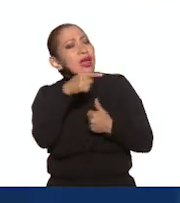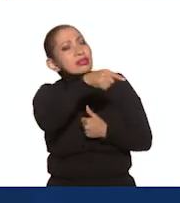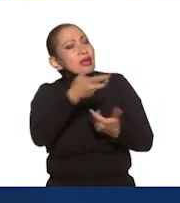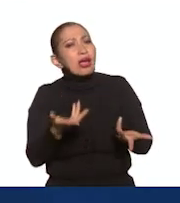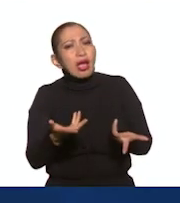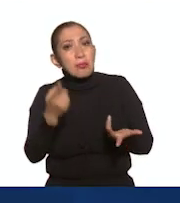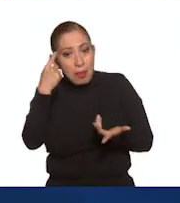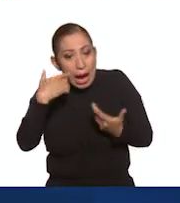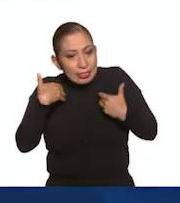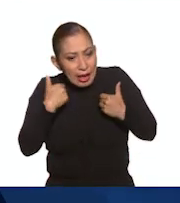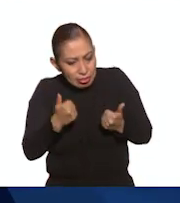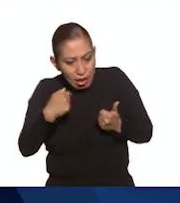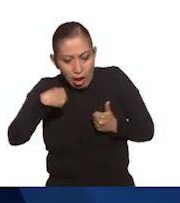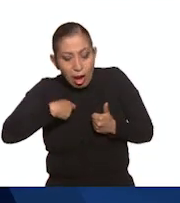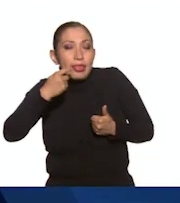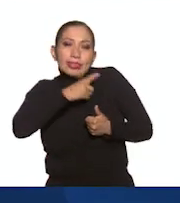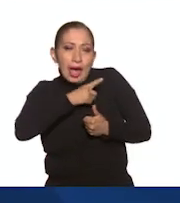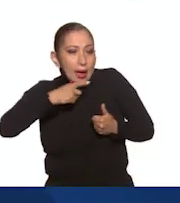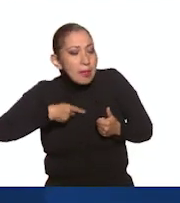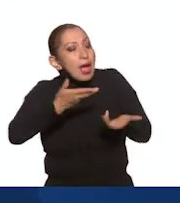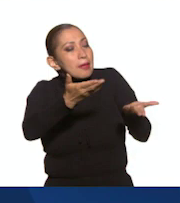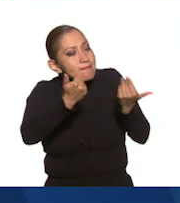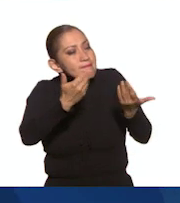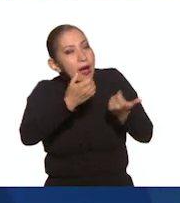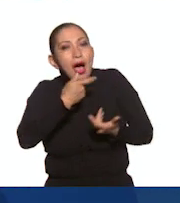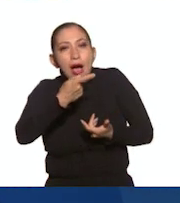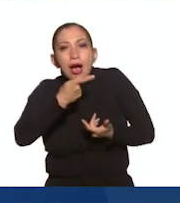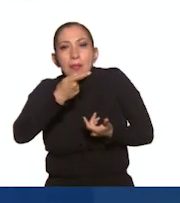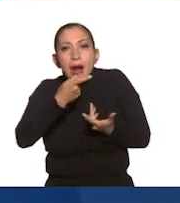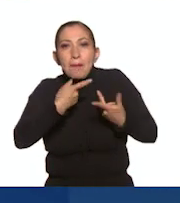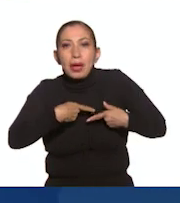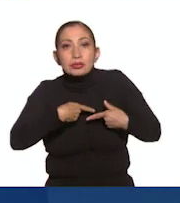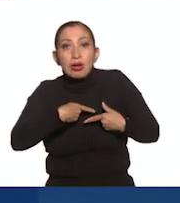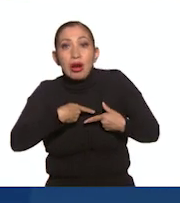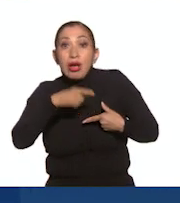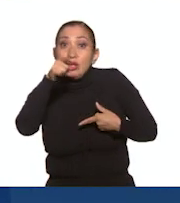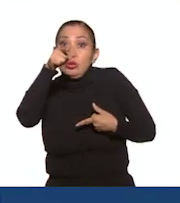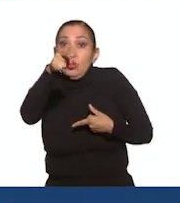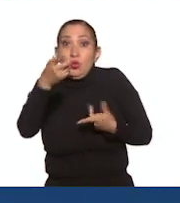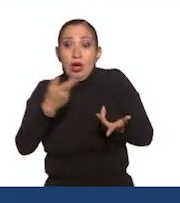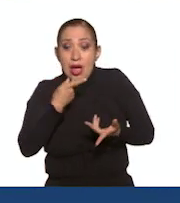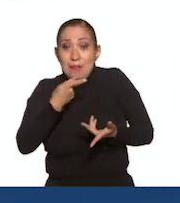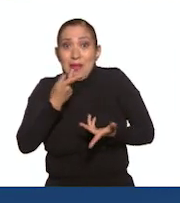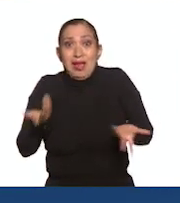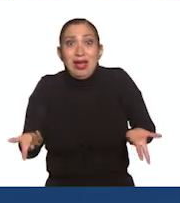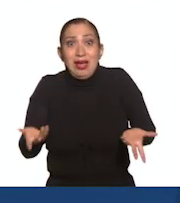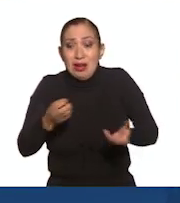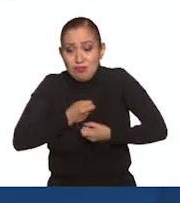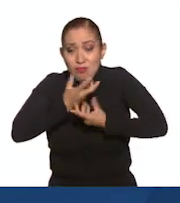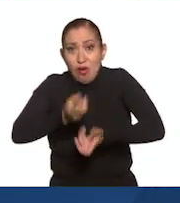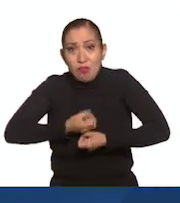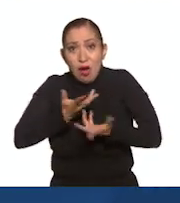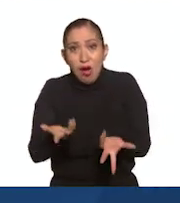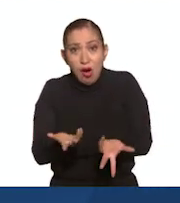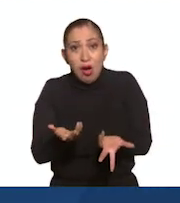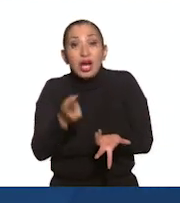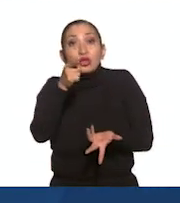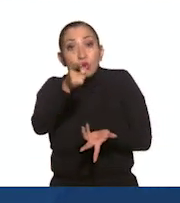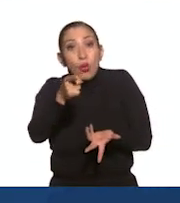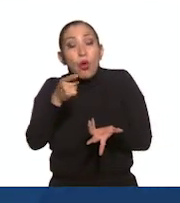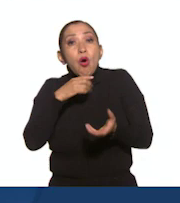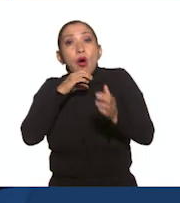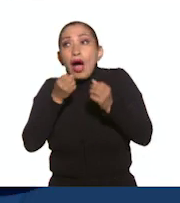para comprender a alguien hay que escuchar a ese alguien. Y ese alguien eres tú. Y ese alguien se tiene